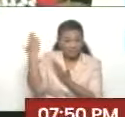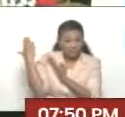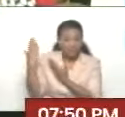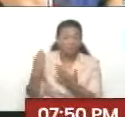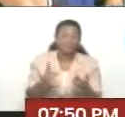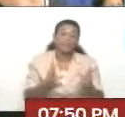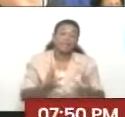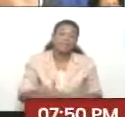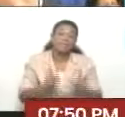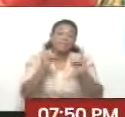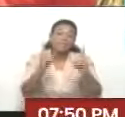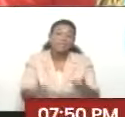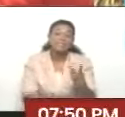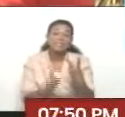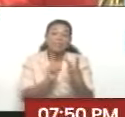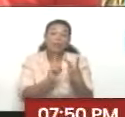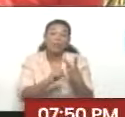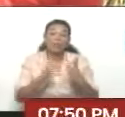Segunda decisión.